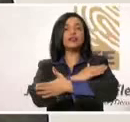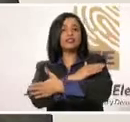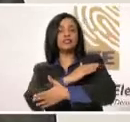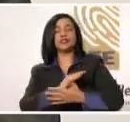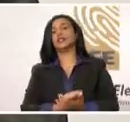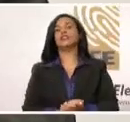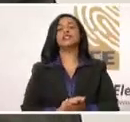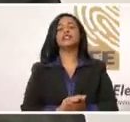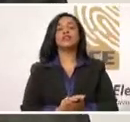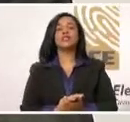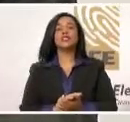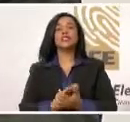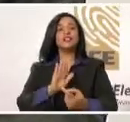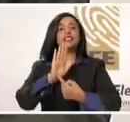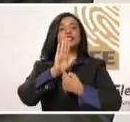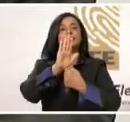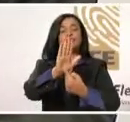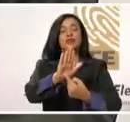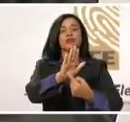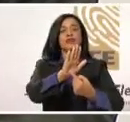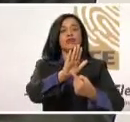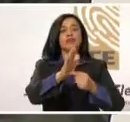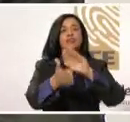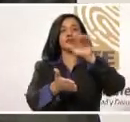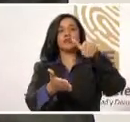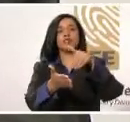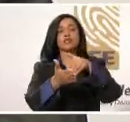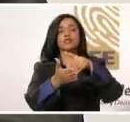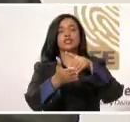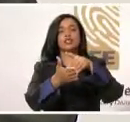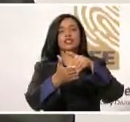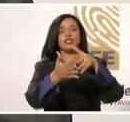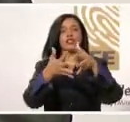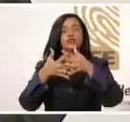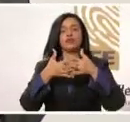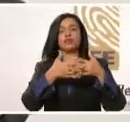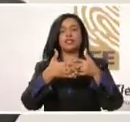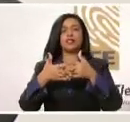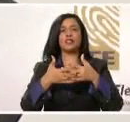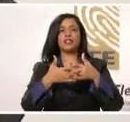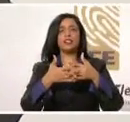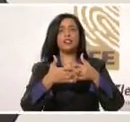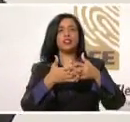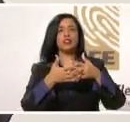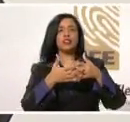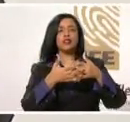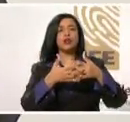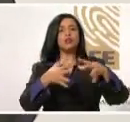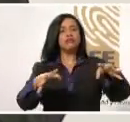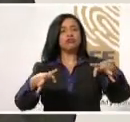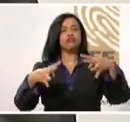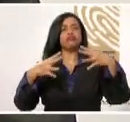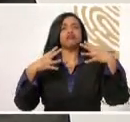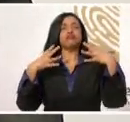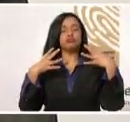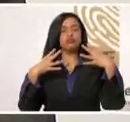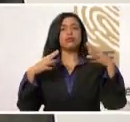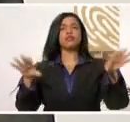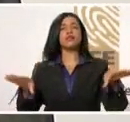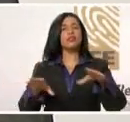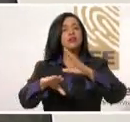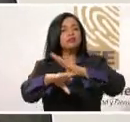Parlamento Centroamericano para la CEN. La convocatoria constitucional que hace